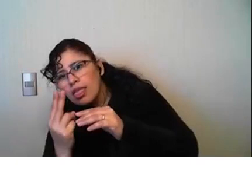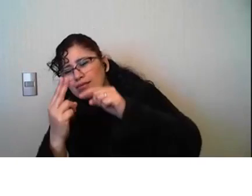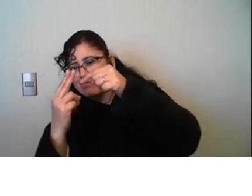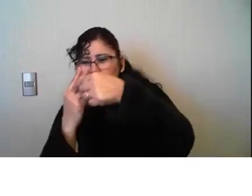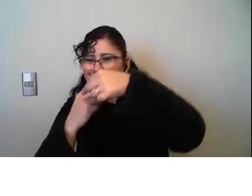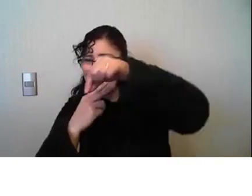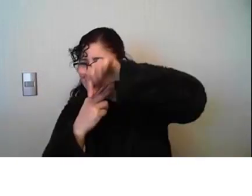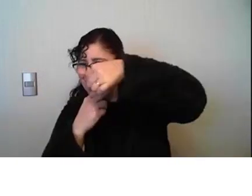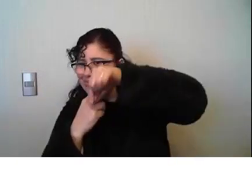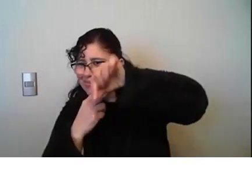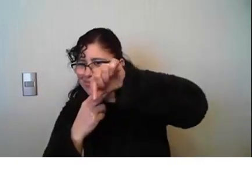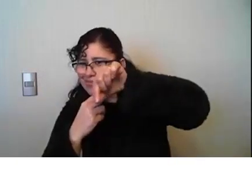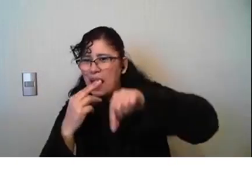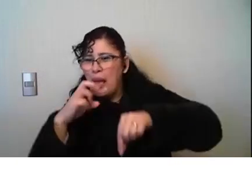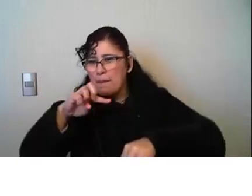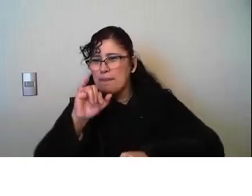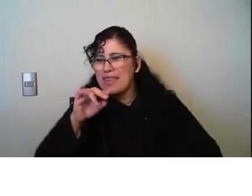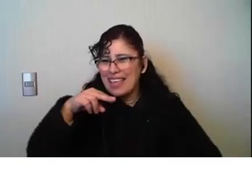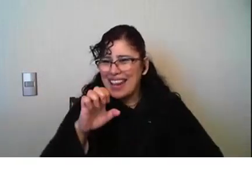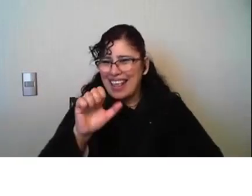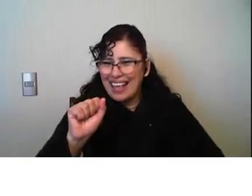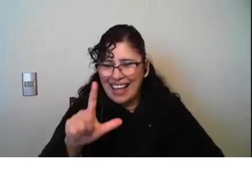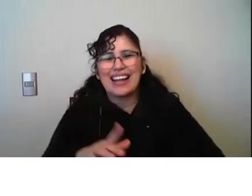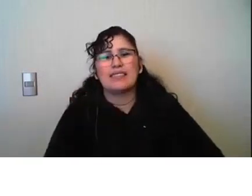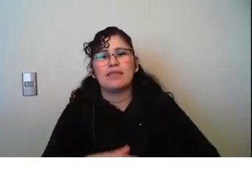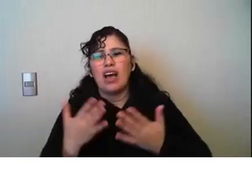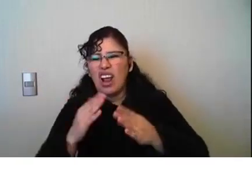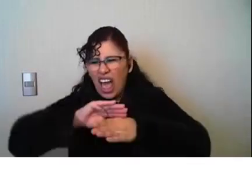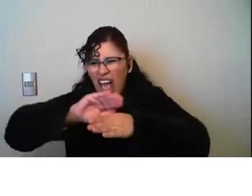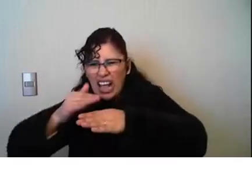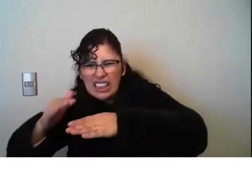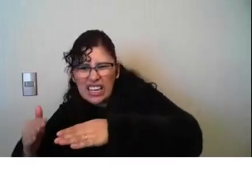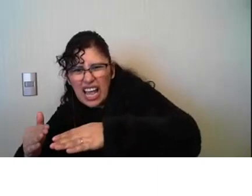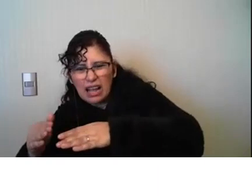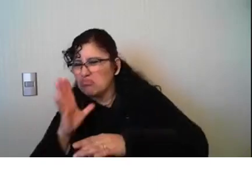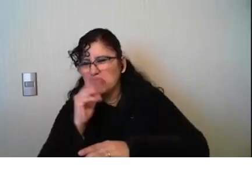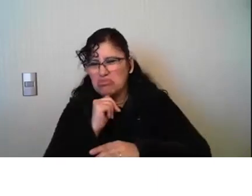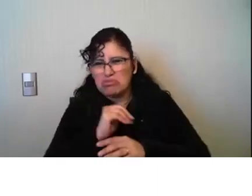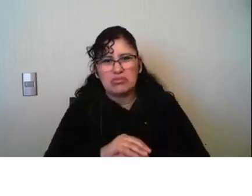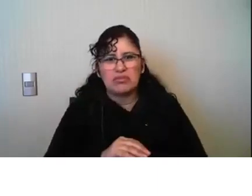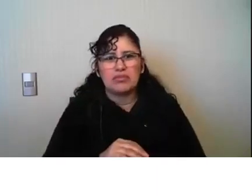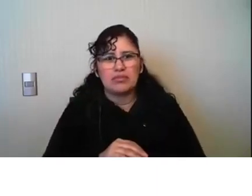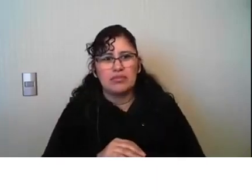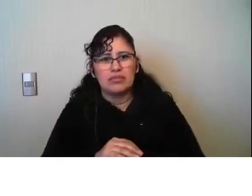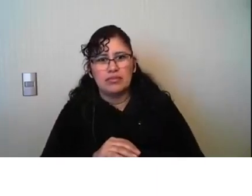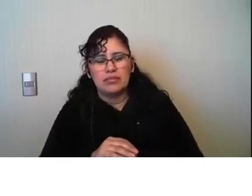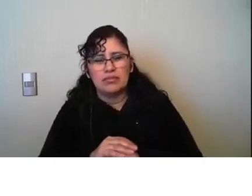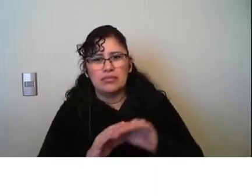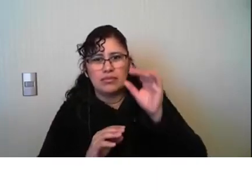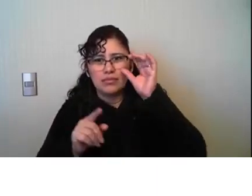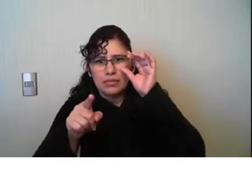están dibujadas las estrías medulares. ¿Qué es esto que estoy marcando aquí? Es lo que está en color café,